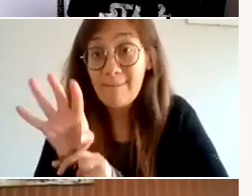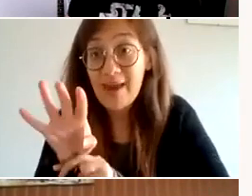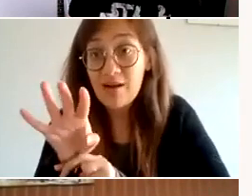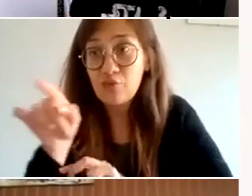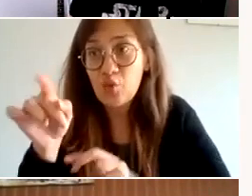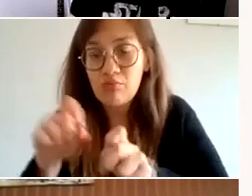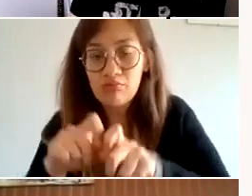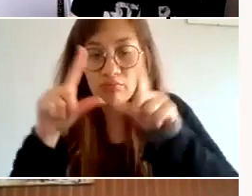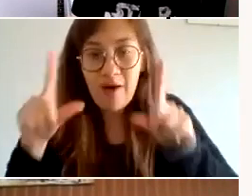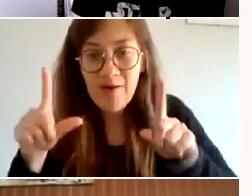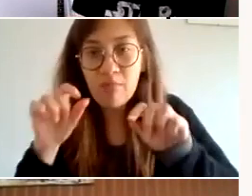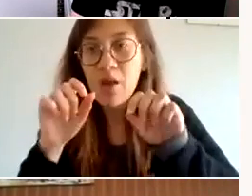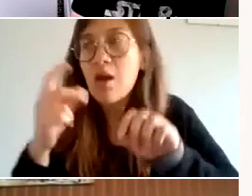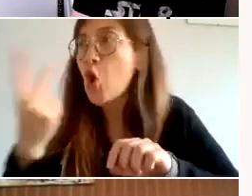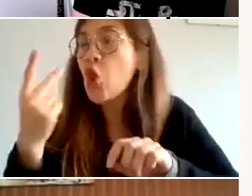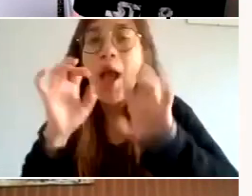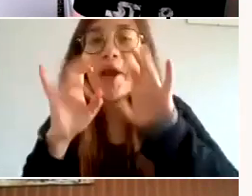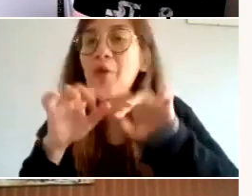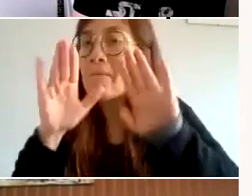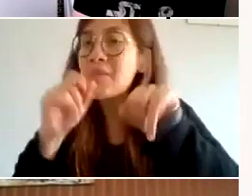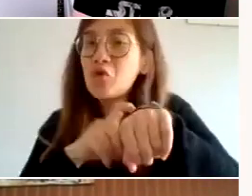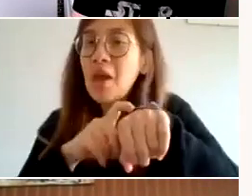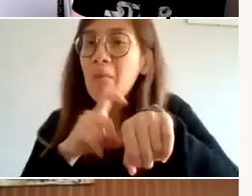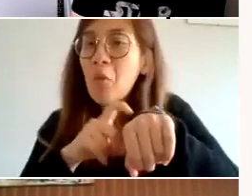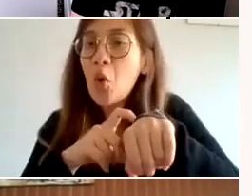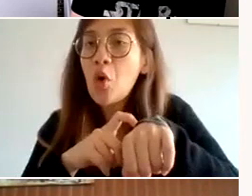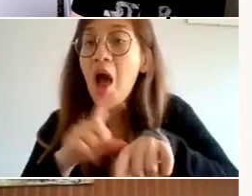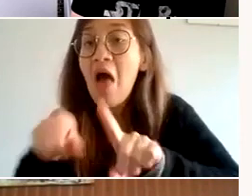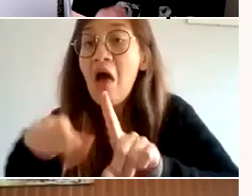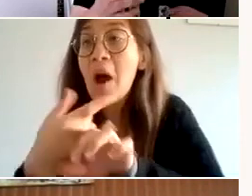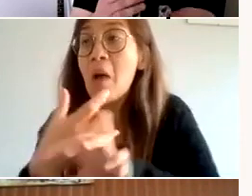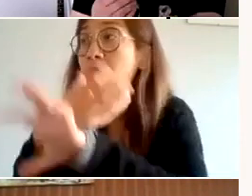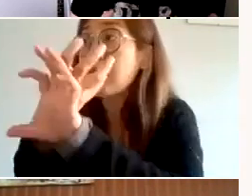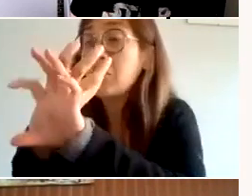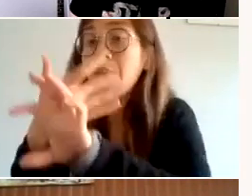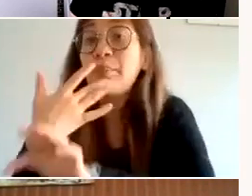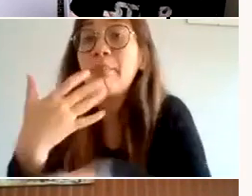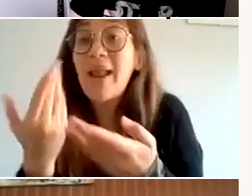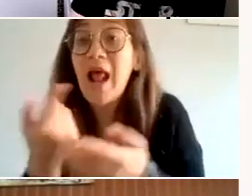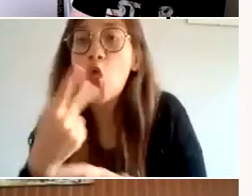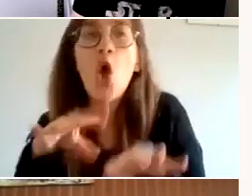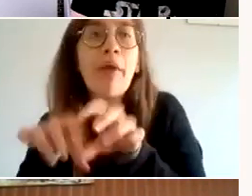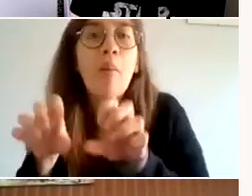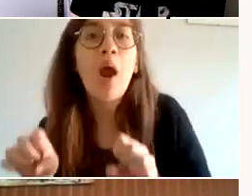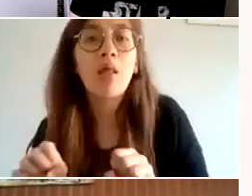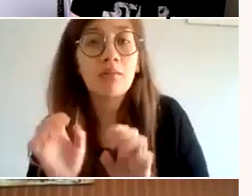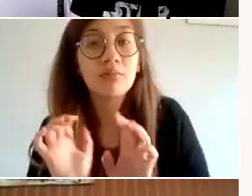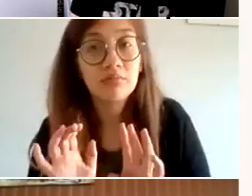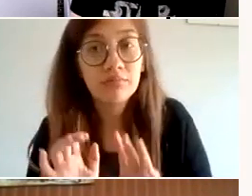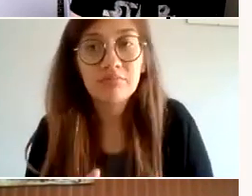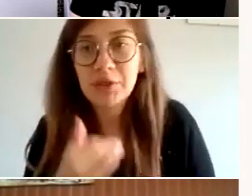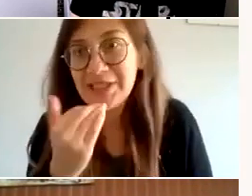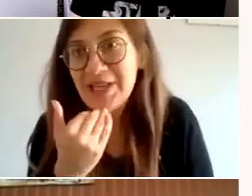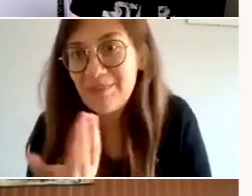les podía demorar semanas en hacer por correo o subiéndolo y bajándolo. Ahora simplemente pueden